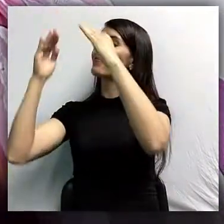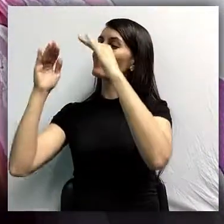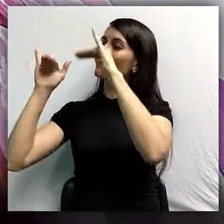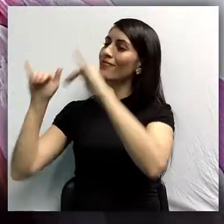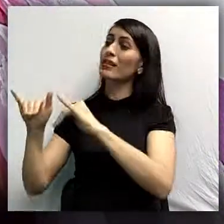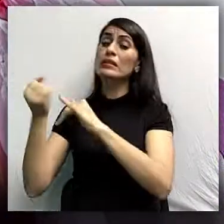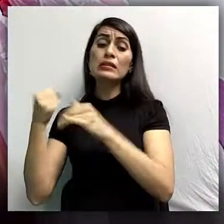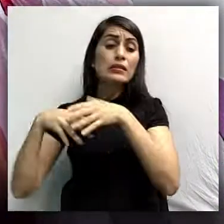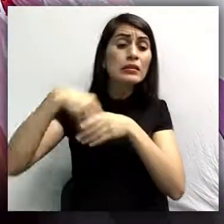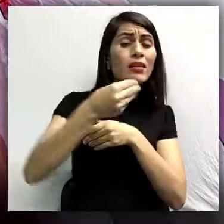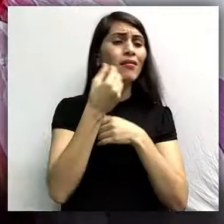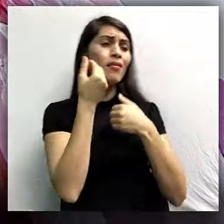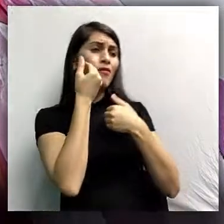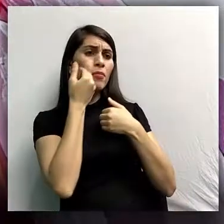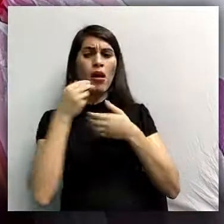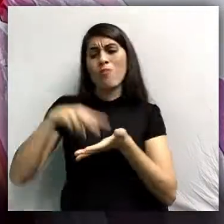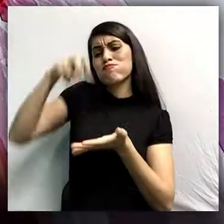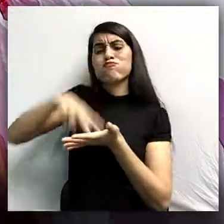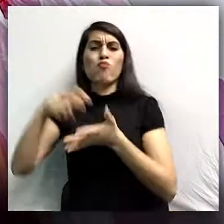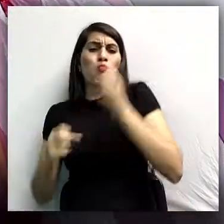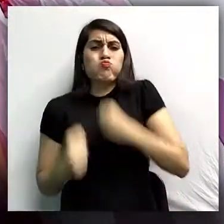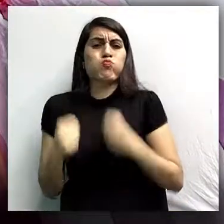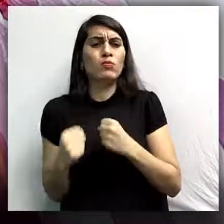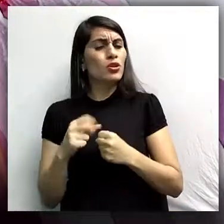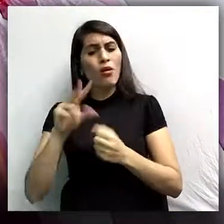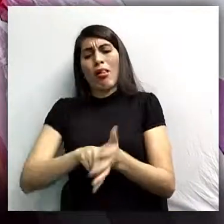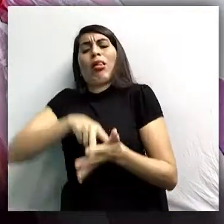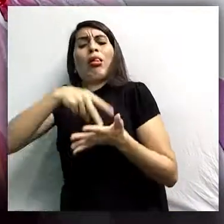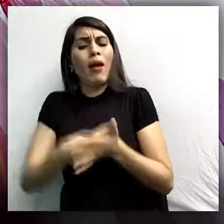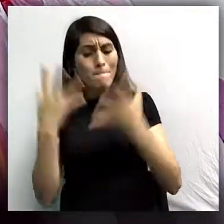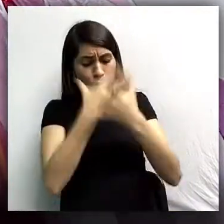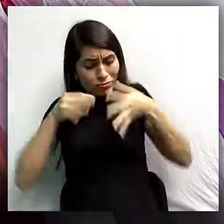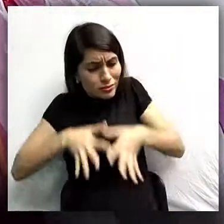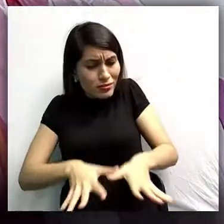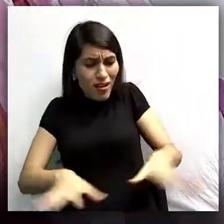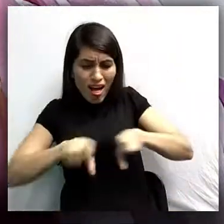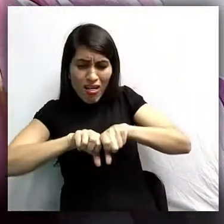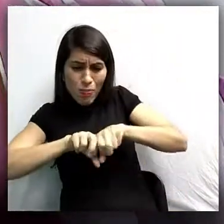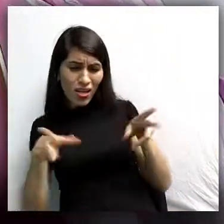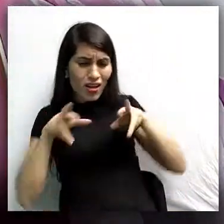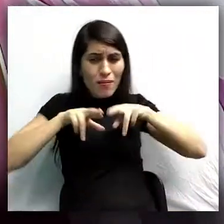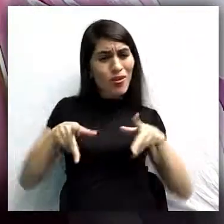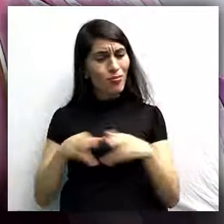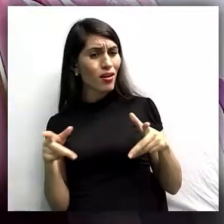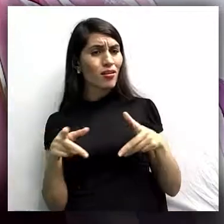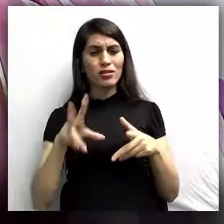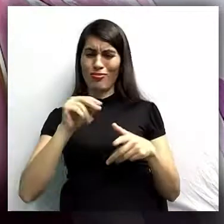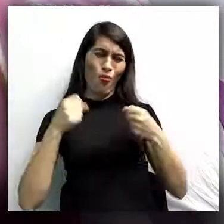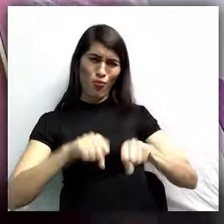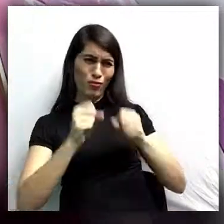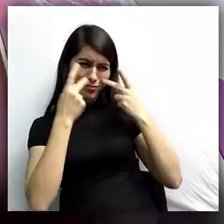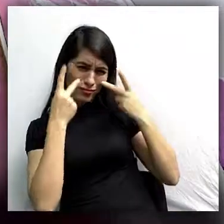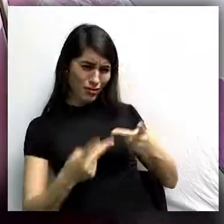pueden correr ni brincar porque se estropearían sus bonitos vestidos de seda. Y no pueden vestir de verde ni de azul